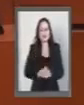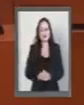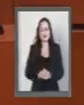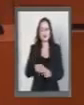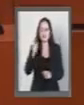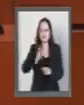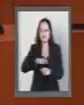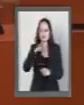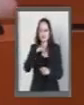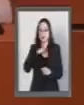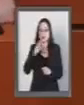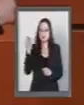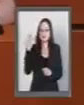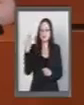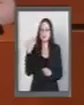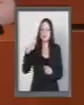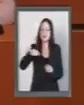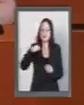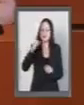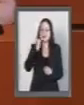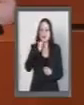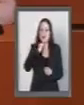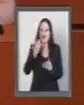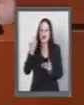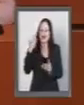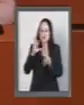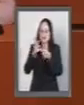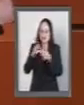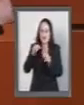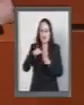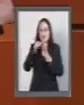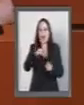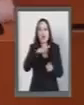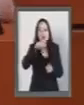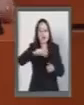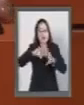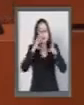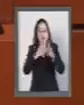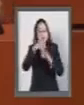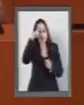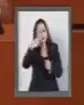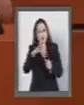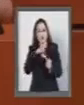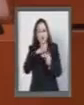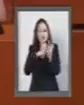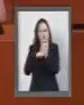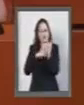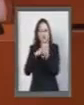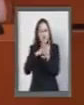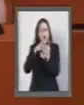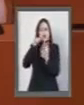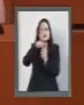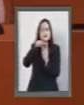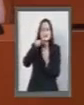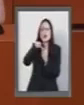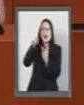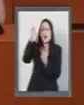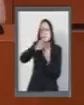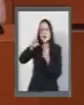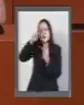dos caras de la moneda, aquí lo decían, en México y en el mundo, se dan por el contubernio político empresario.